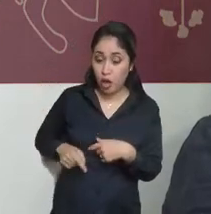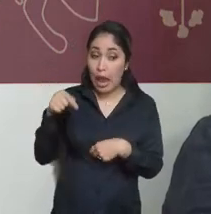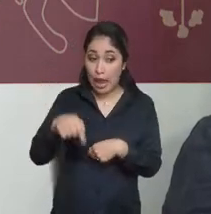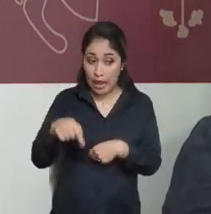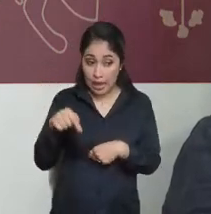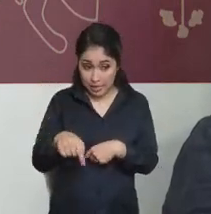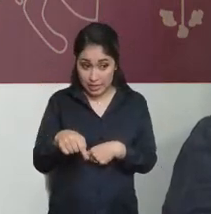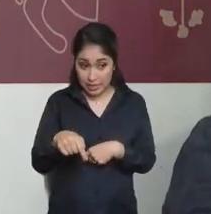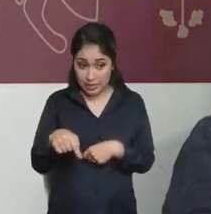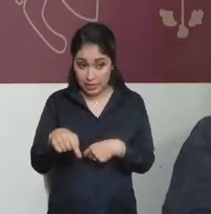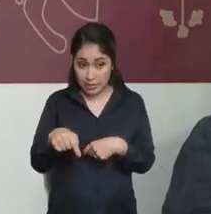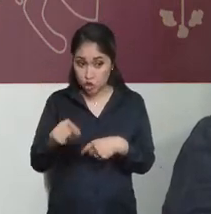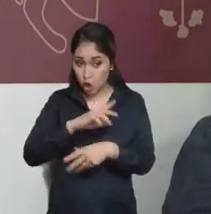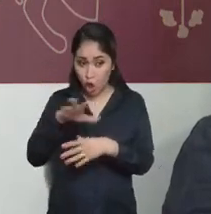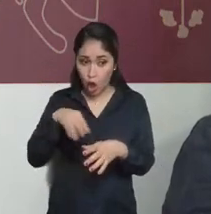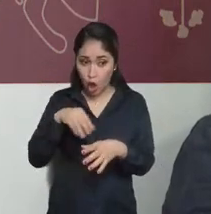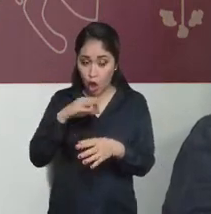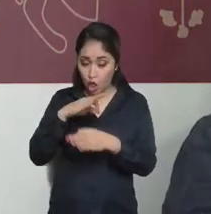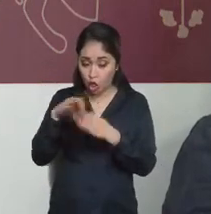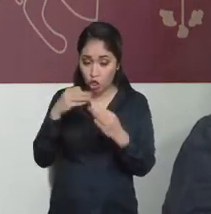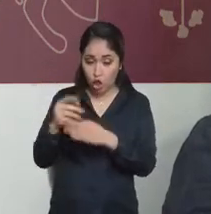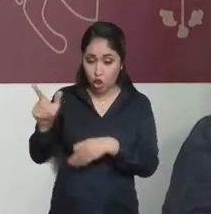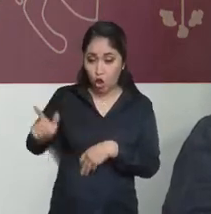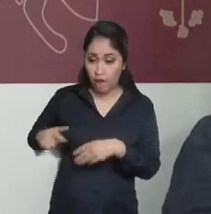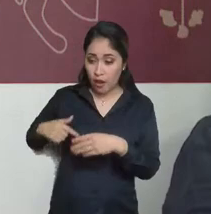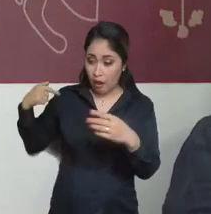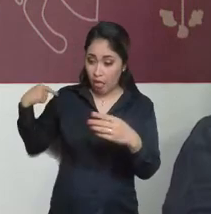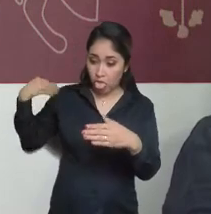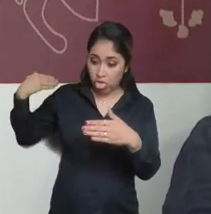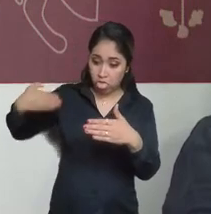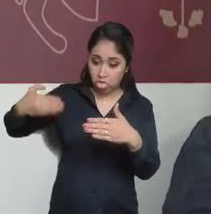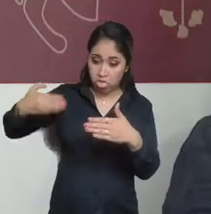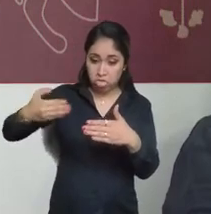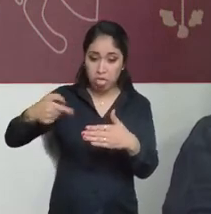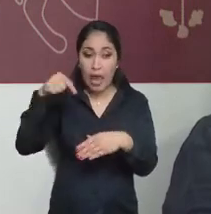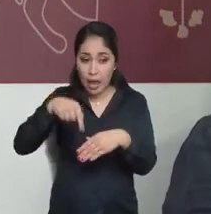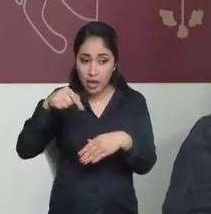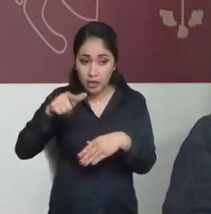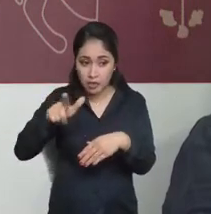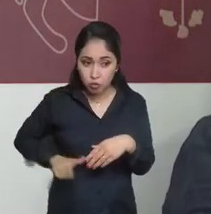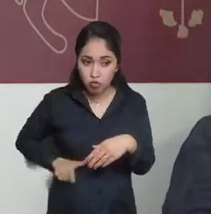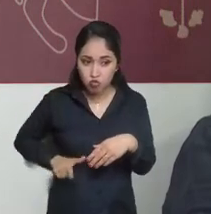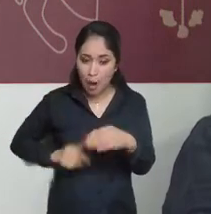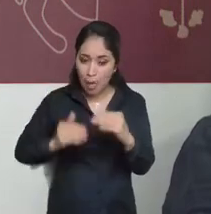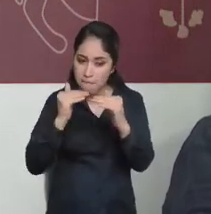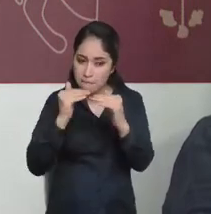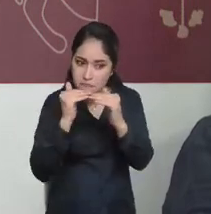ha logrado y que menos registro tiene de este tipo de delitos.